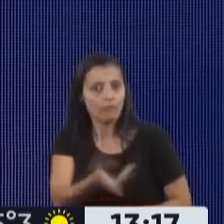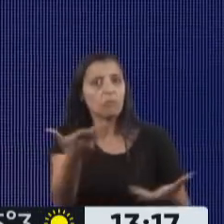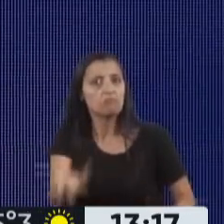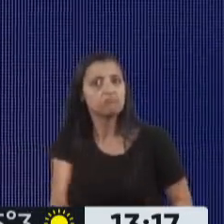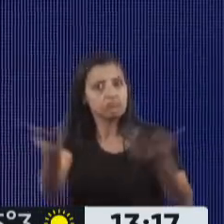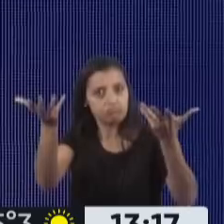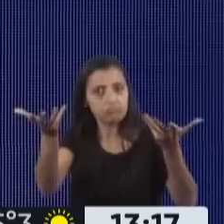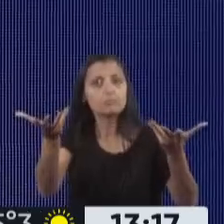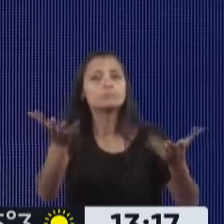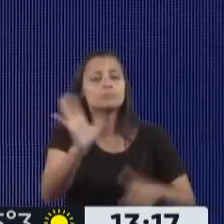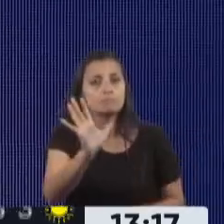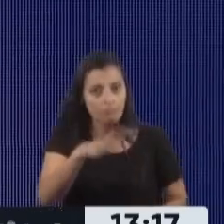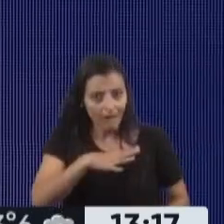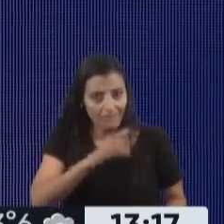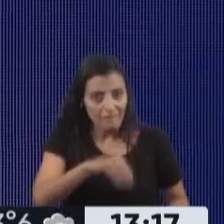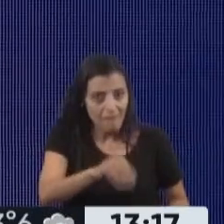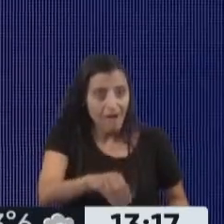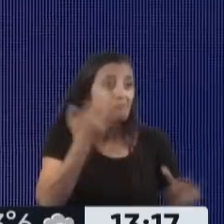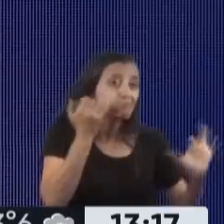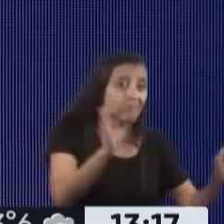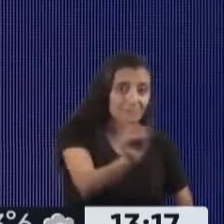Y como si todo esto fuera poco,